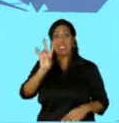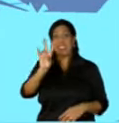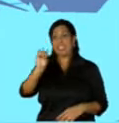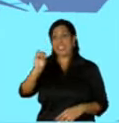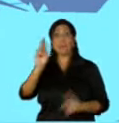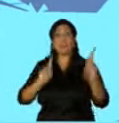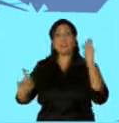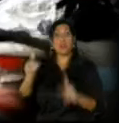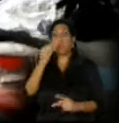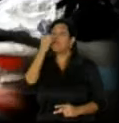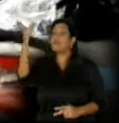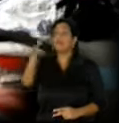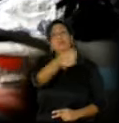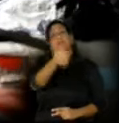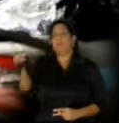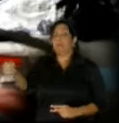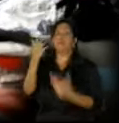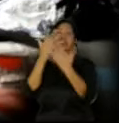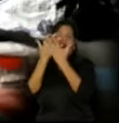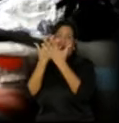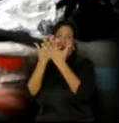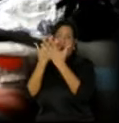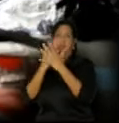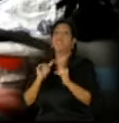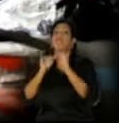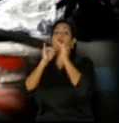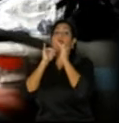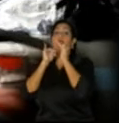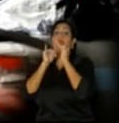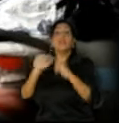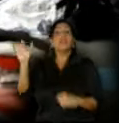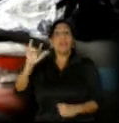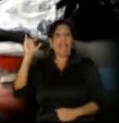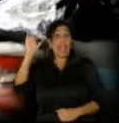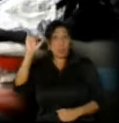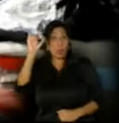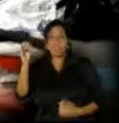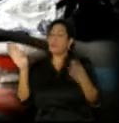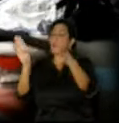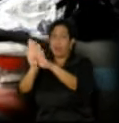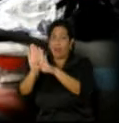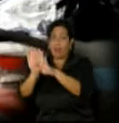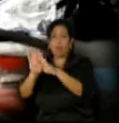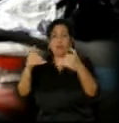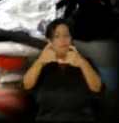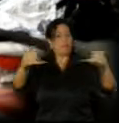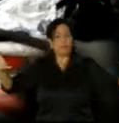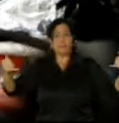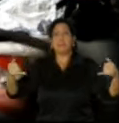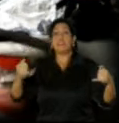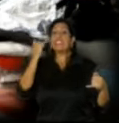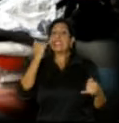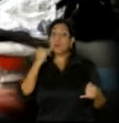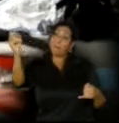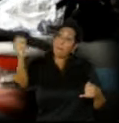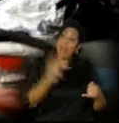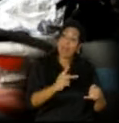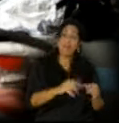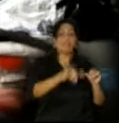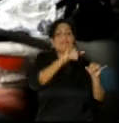con la cuarentena. Además, cerraron los aeropuertos para cualquier extranjero y todo ciudadano que regresa al país tiene que permanecer en aislamiento hasta que